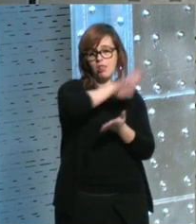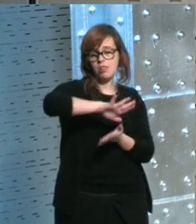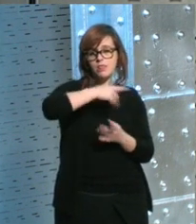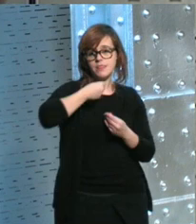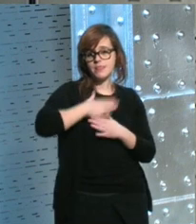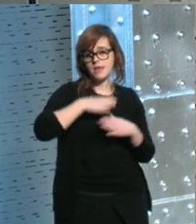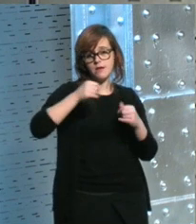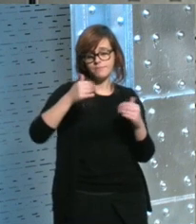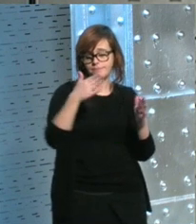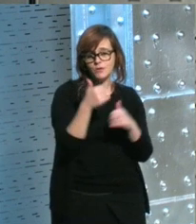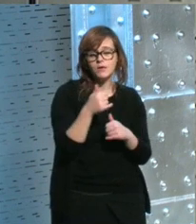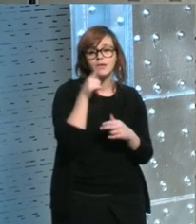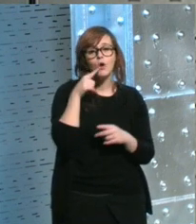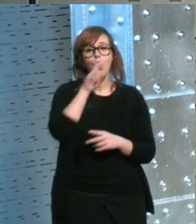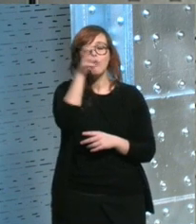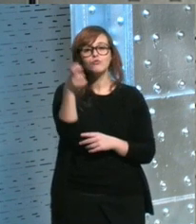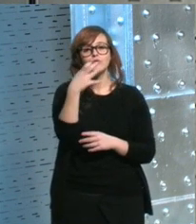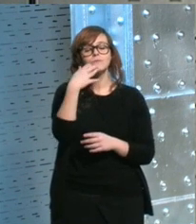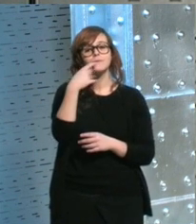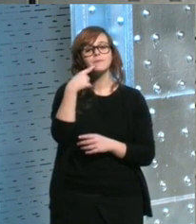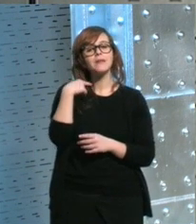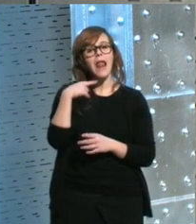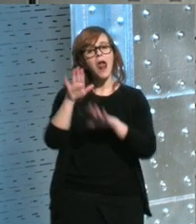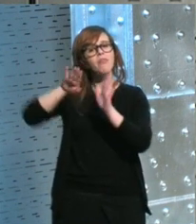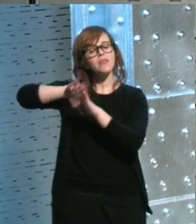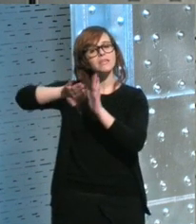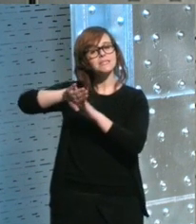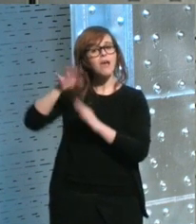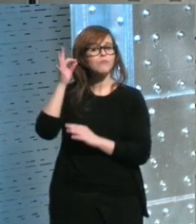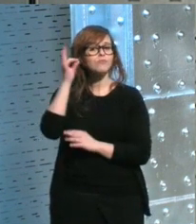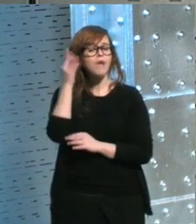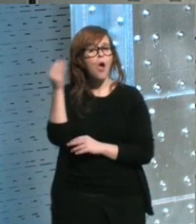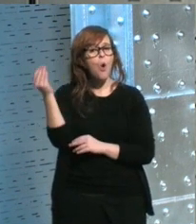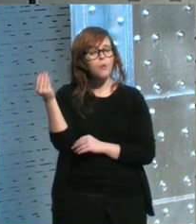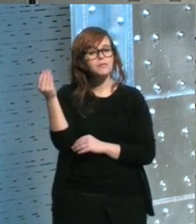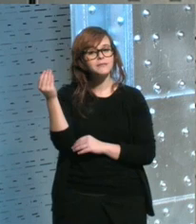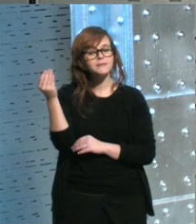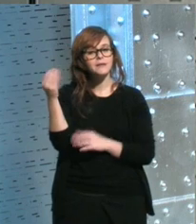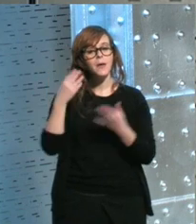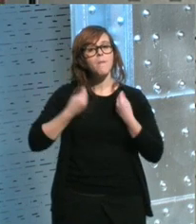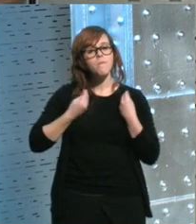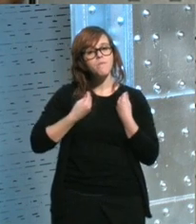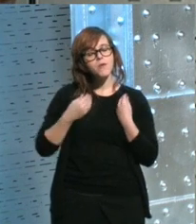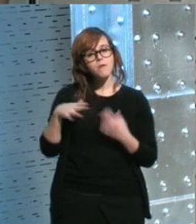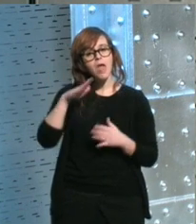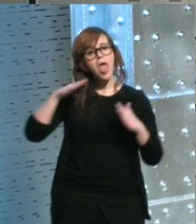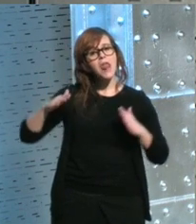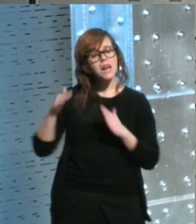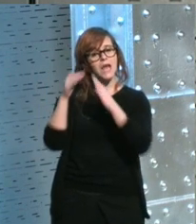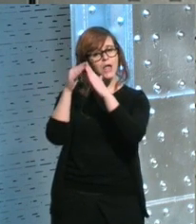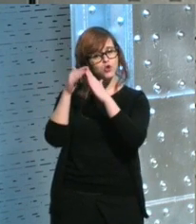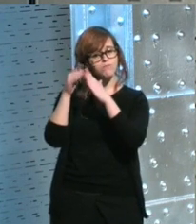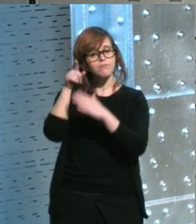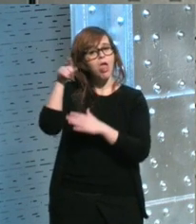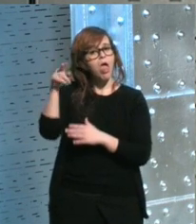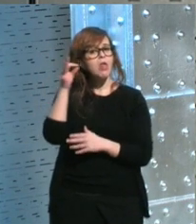estudian afuera. A la derecha, Yasmin El Meheri, es una joven que estudió, que vive en el Cairo, que estudió en Estados